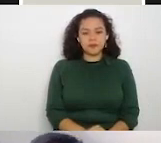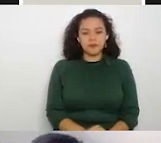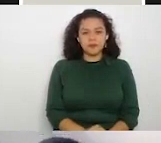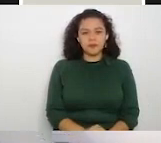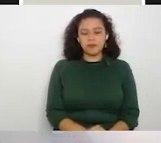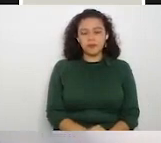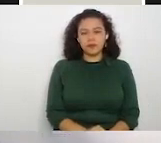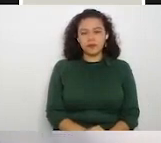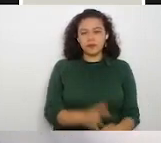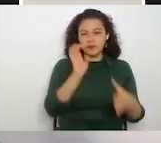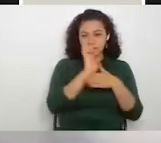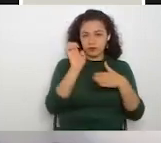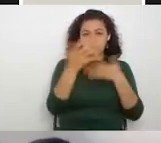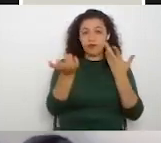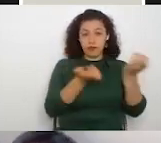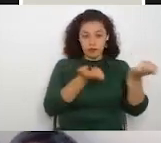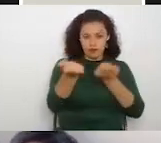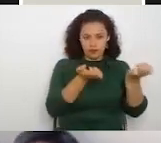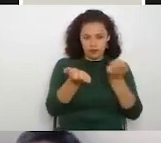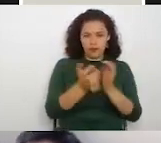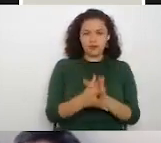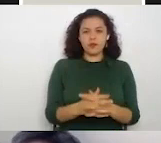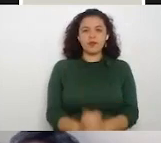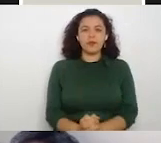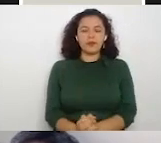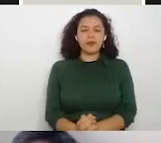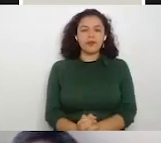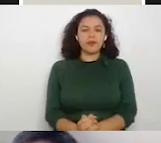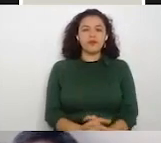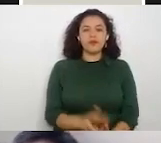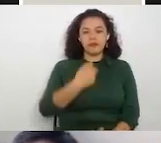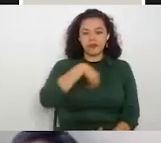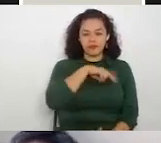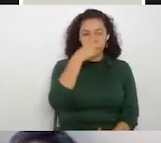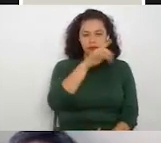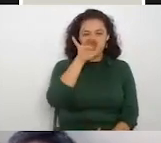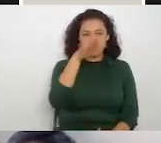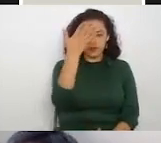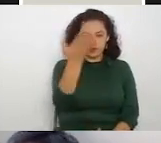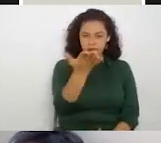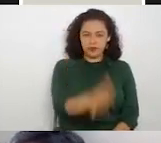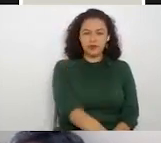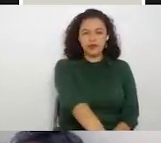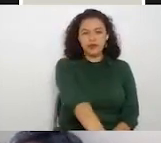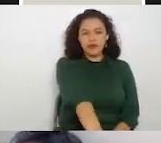Entonces, como ejercicio vamos a solicitarles, pues,